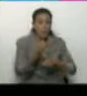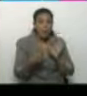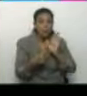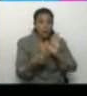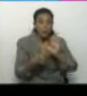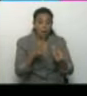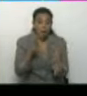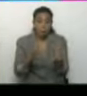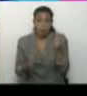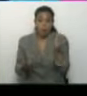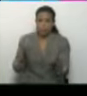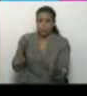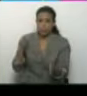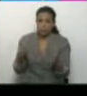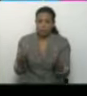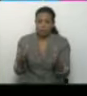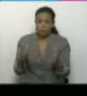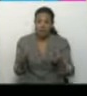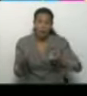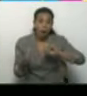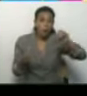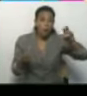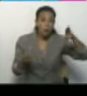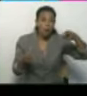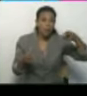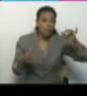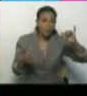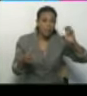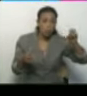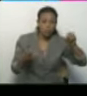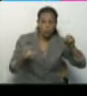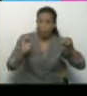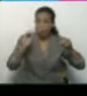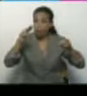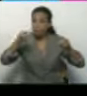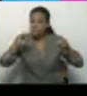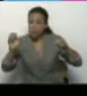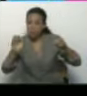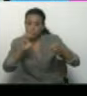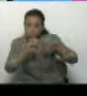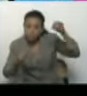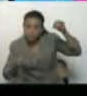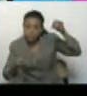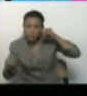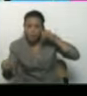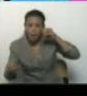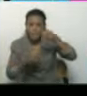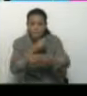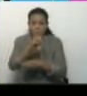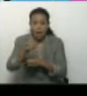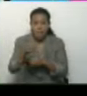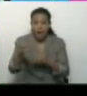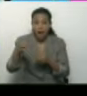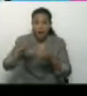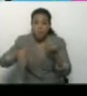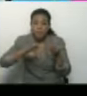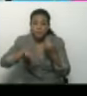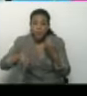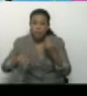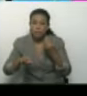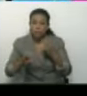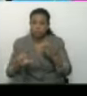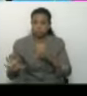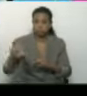robot diferenciaba o discriminaba las pelotas de oxígeno con las de hidrógeno para así poder tener una forma más específica de depositarlas y de esta manera levantarlas con el